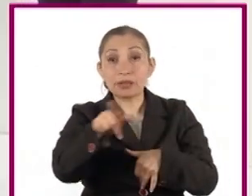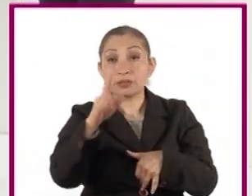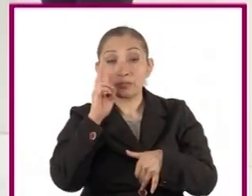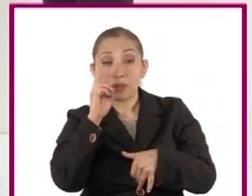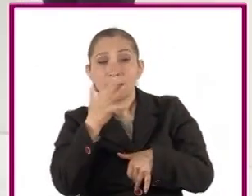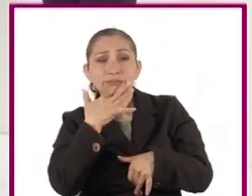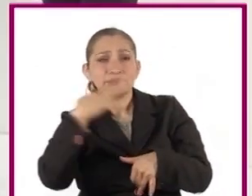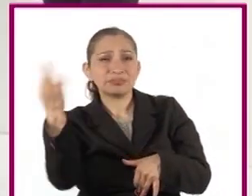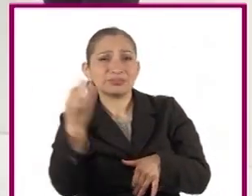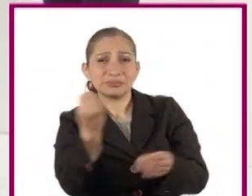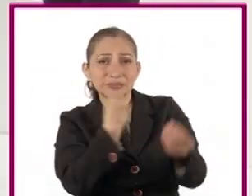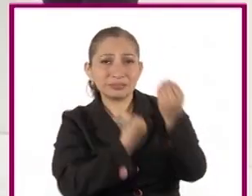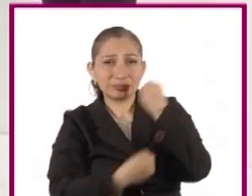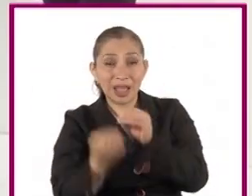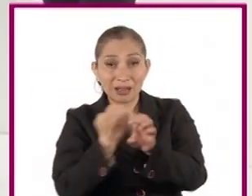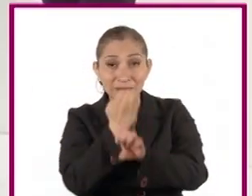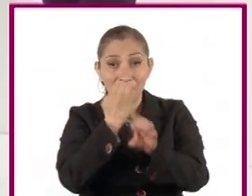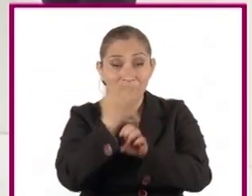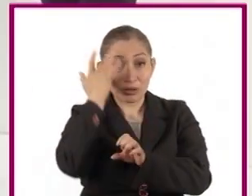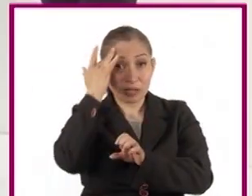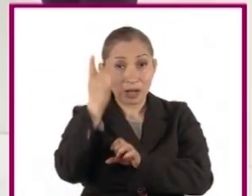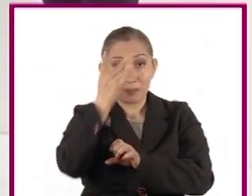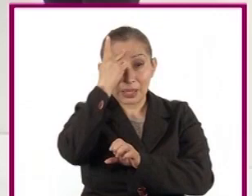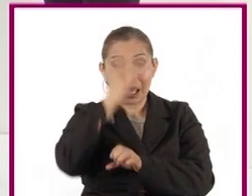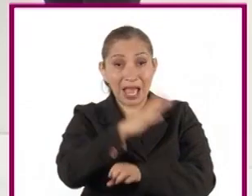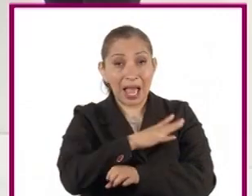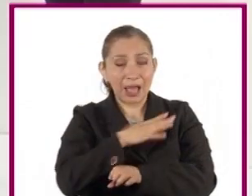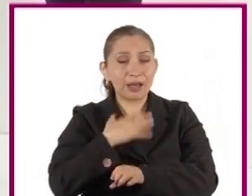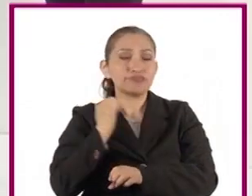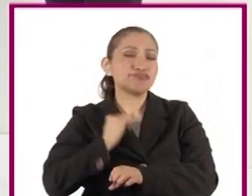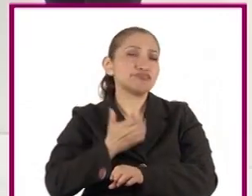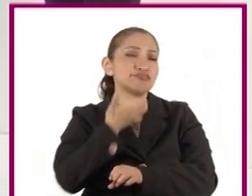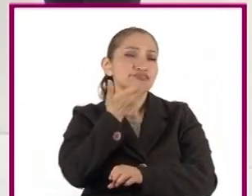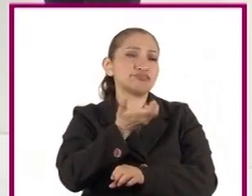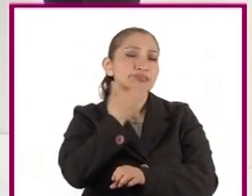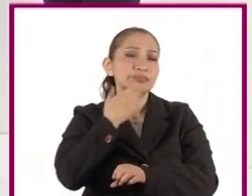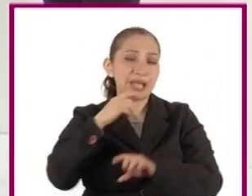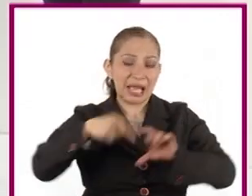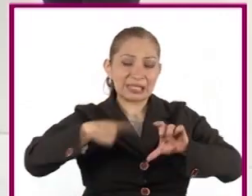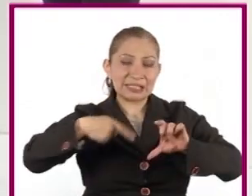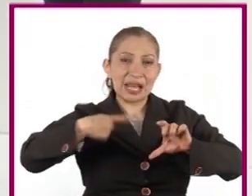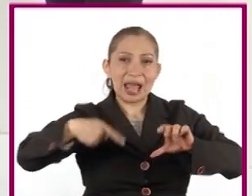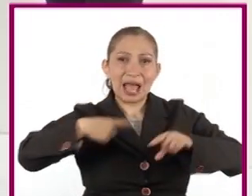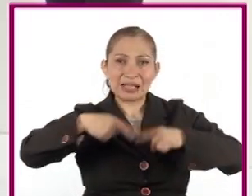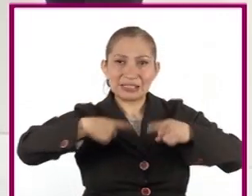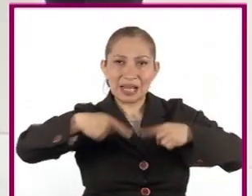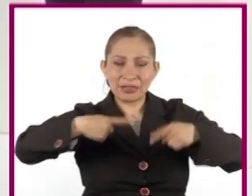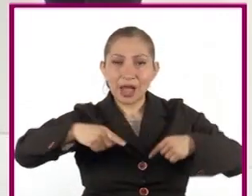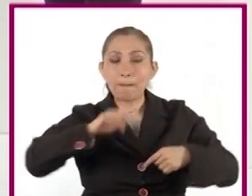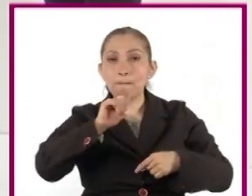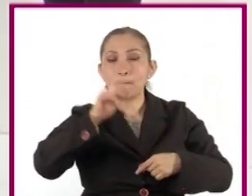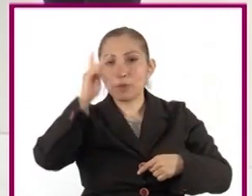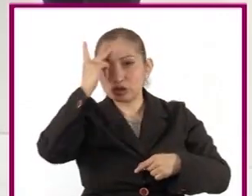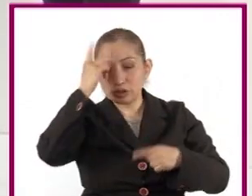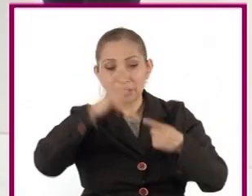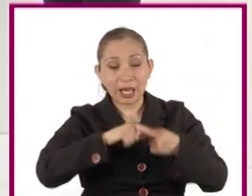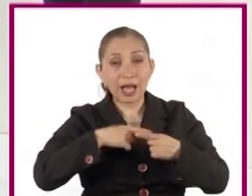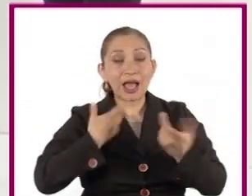delicias gastronómicas del estado se encuentran las tradicionales enchiladas potosinas, el cabrito